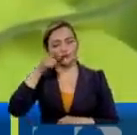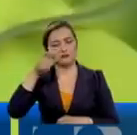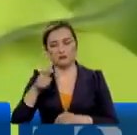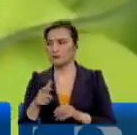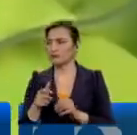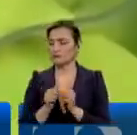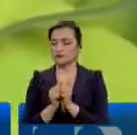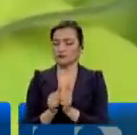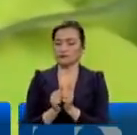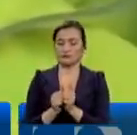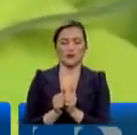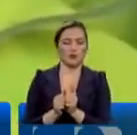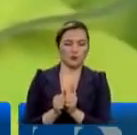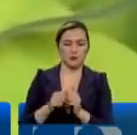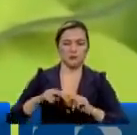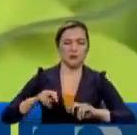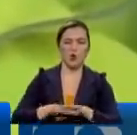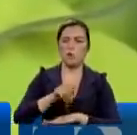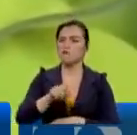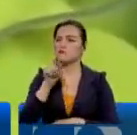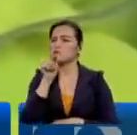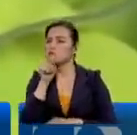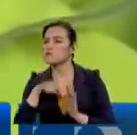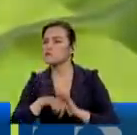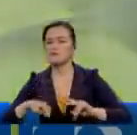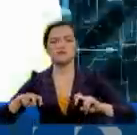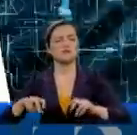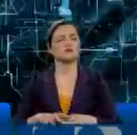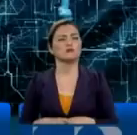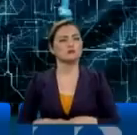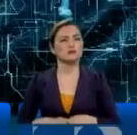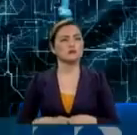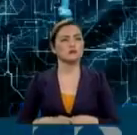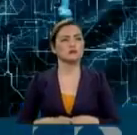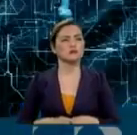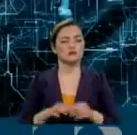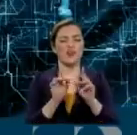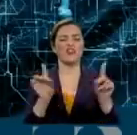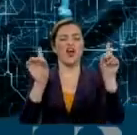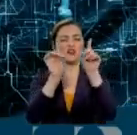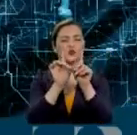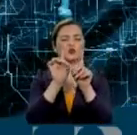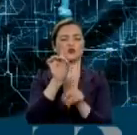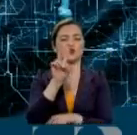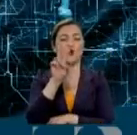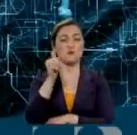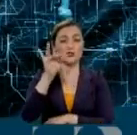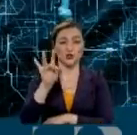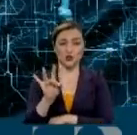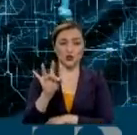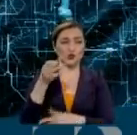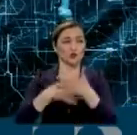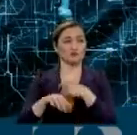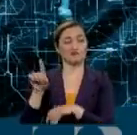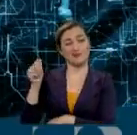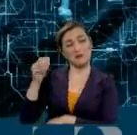ir determinando, en este caso, los responsables detrás de este tipo de delitos. Y es que según cifras, tan solo en el 2018 se